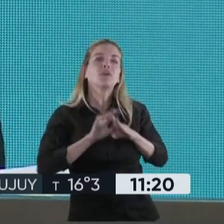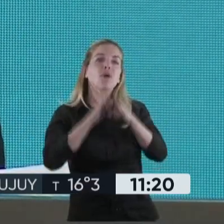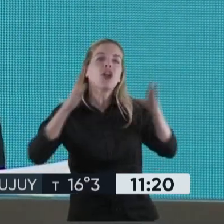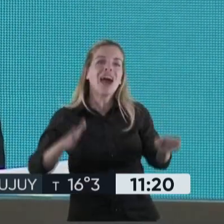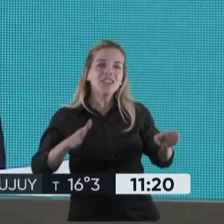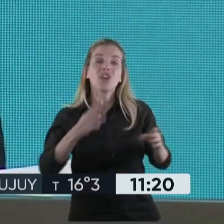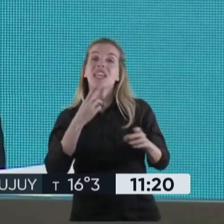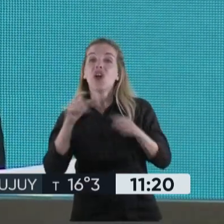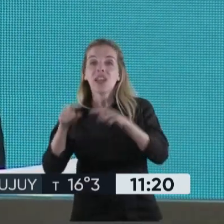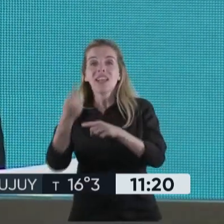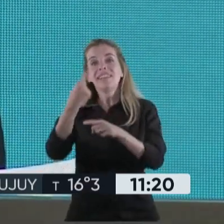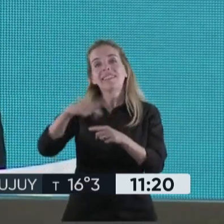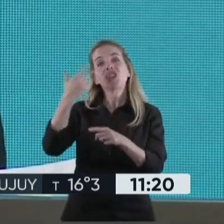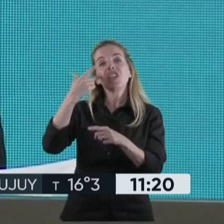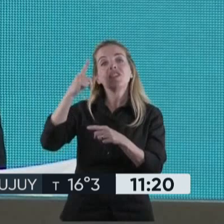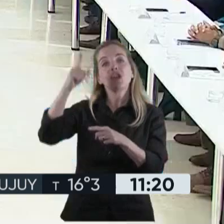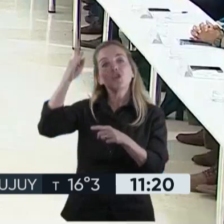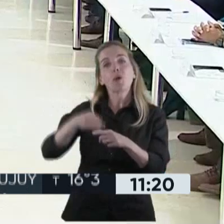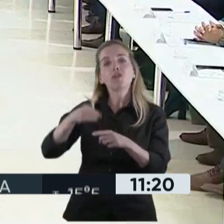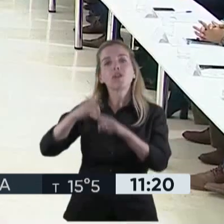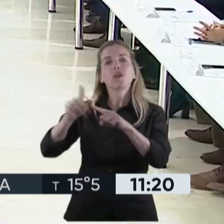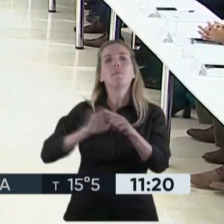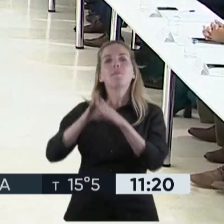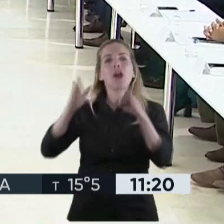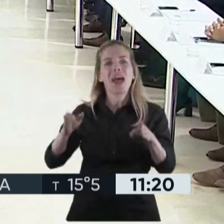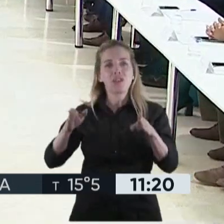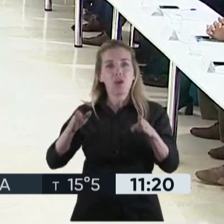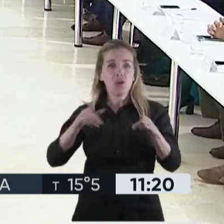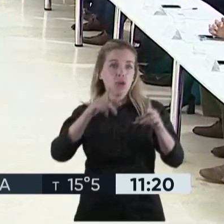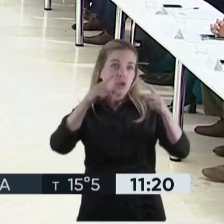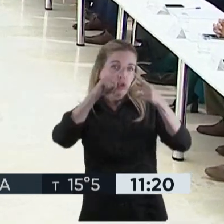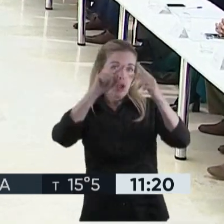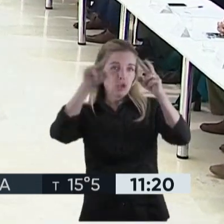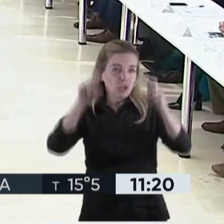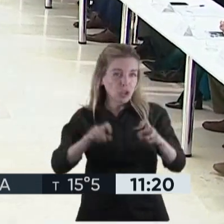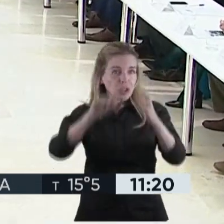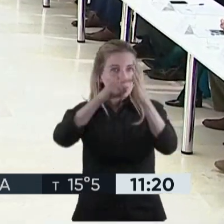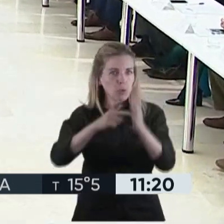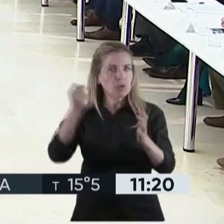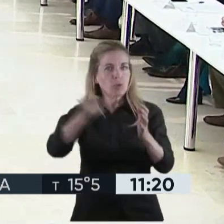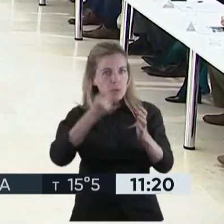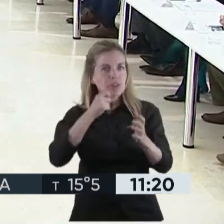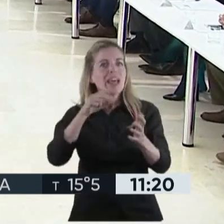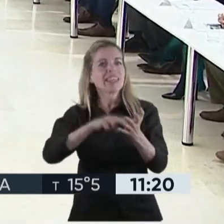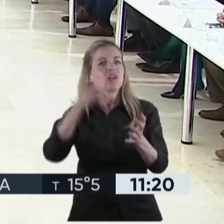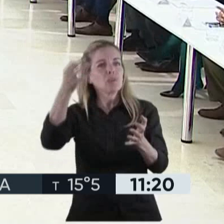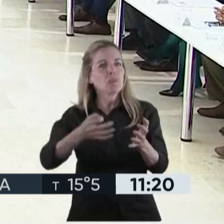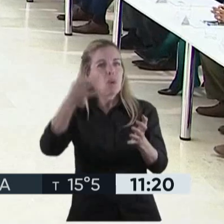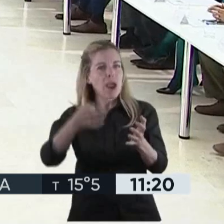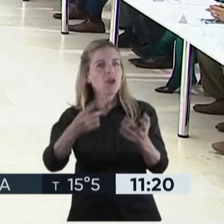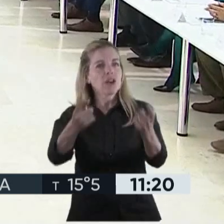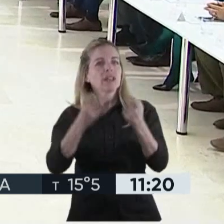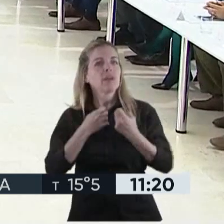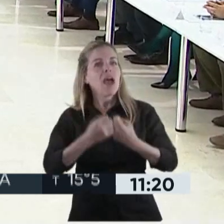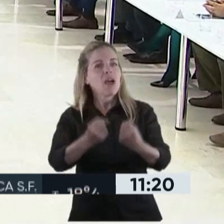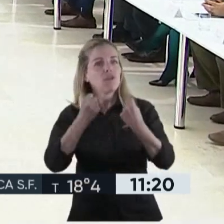al 118% interanual. Esto quiere decir que necesitamos esfuerzo, pero que la posibilidad de